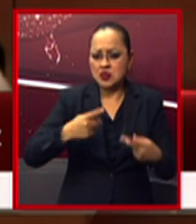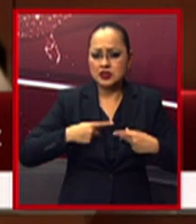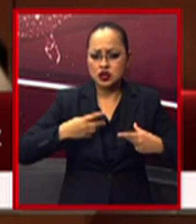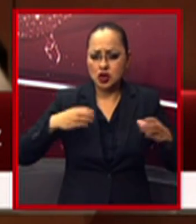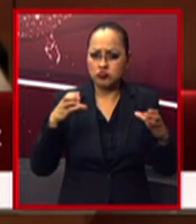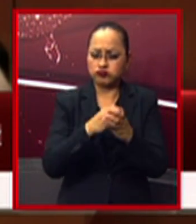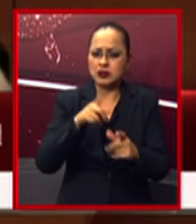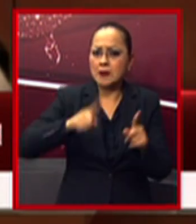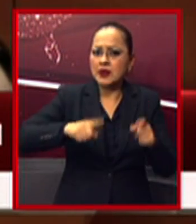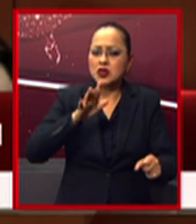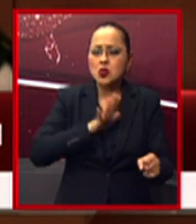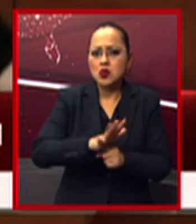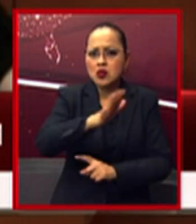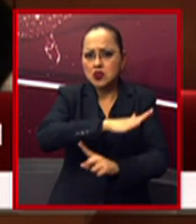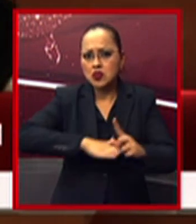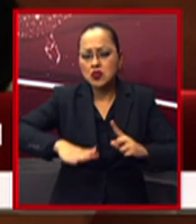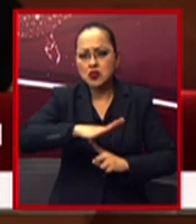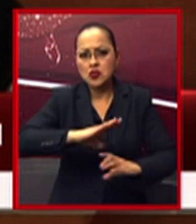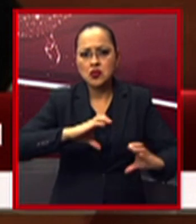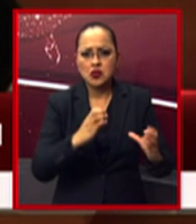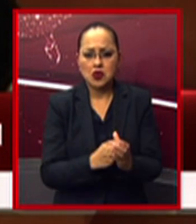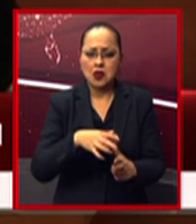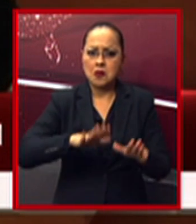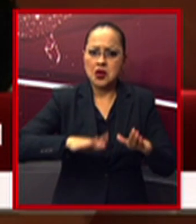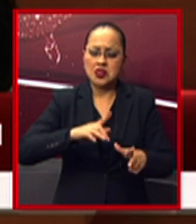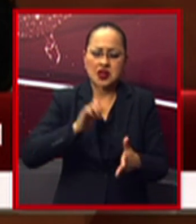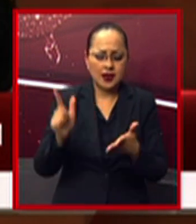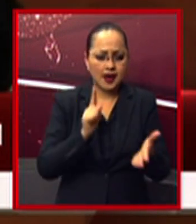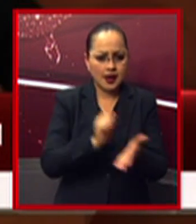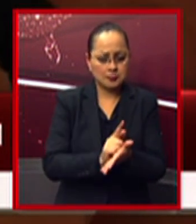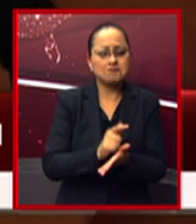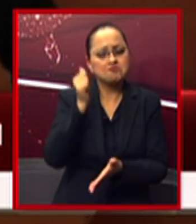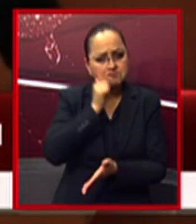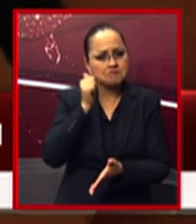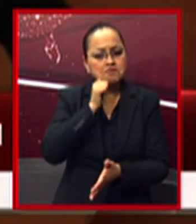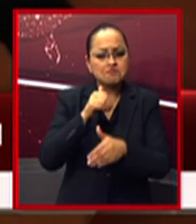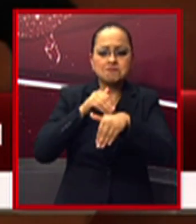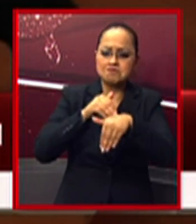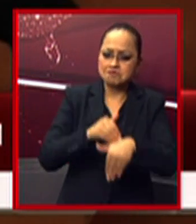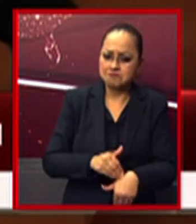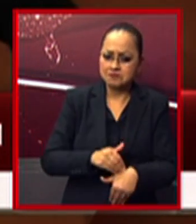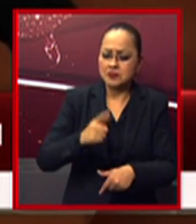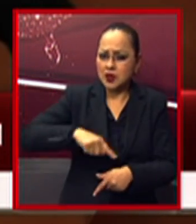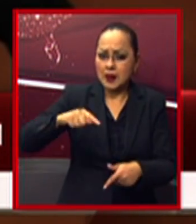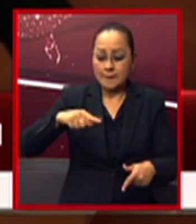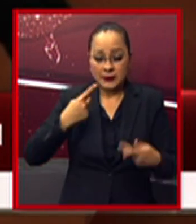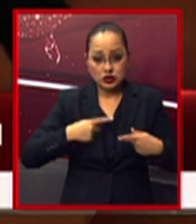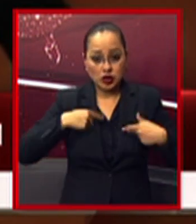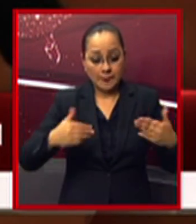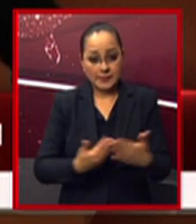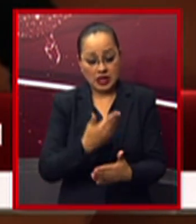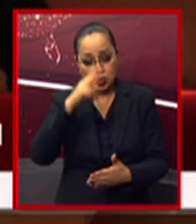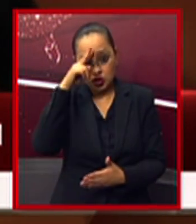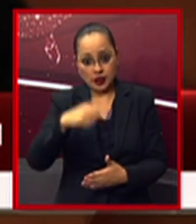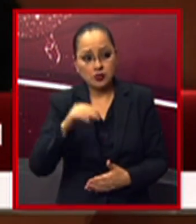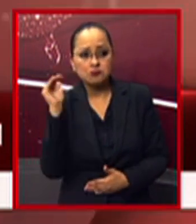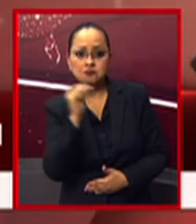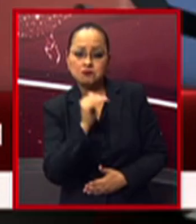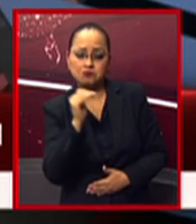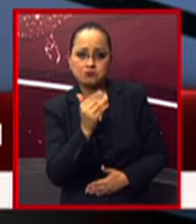a la circunstancia, de acuerdo a lo que la ley le establece y de acuerdo a lo que los mexicanos le han